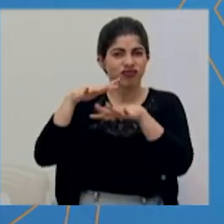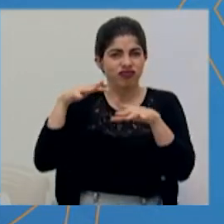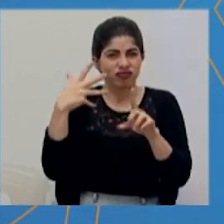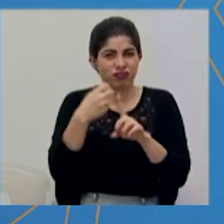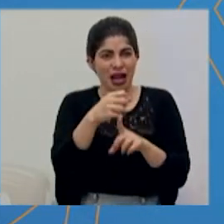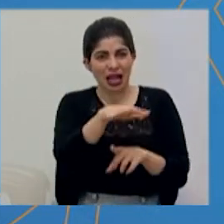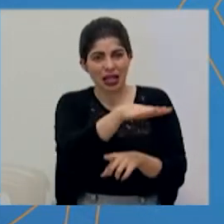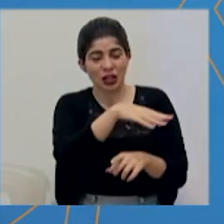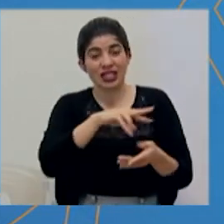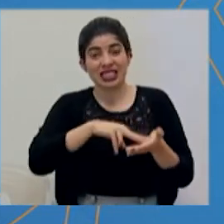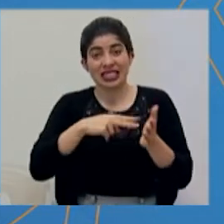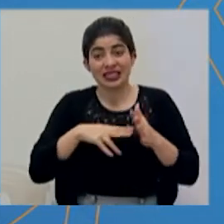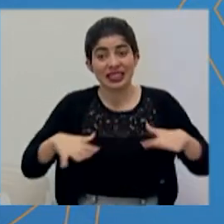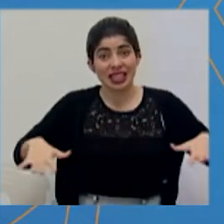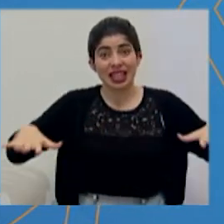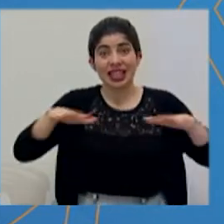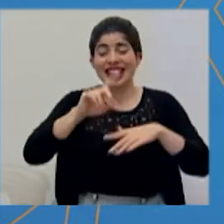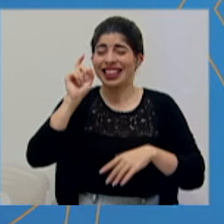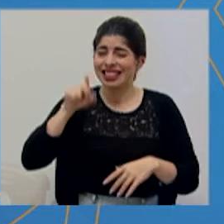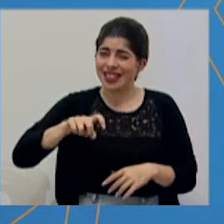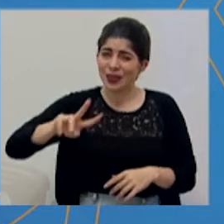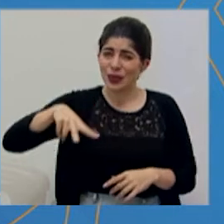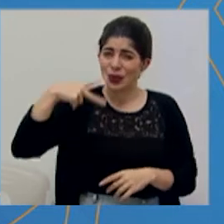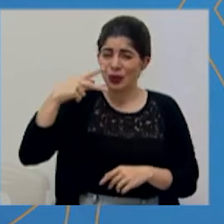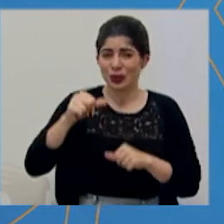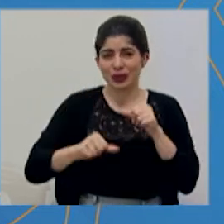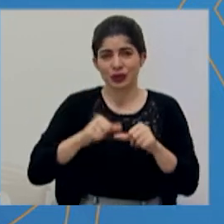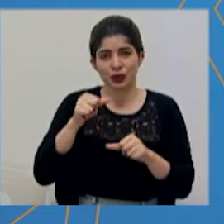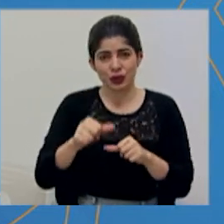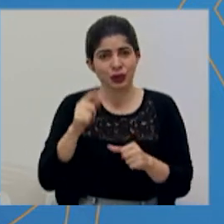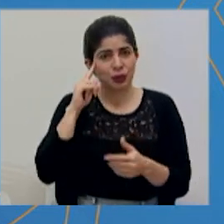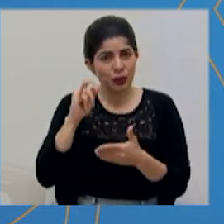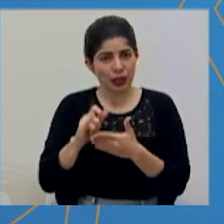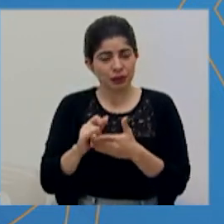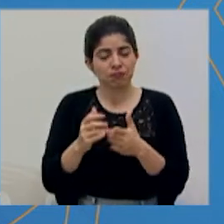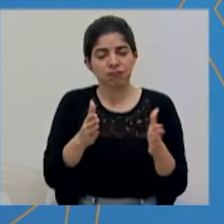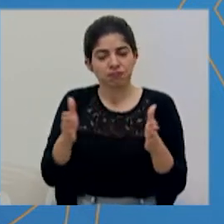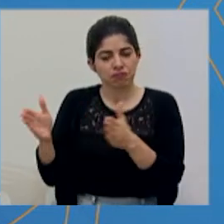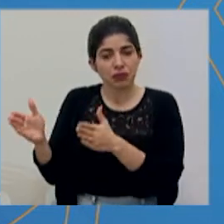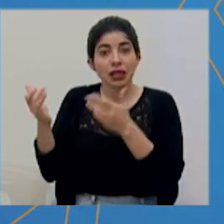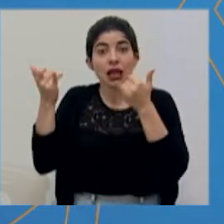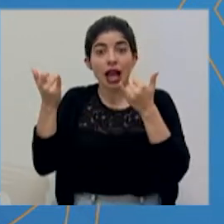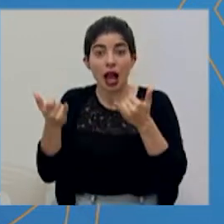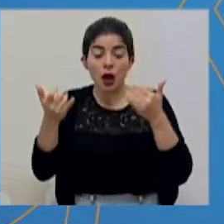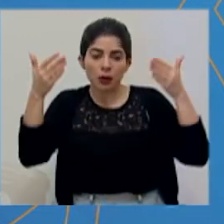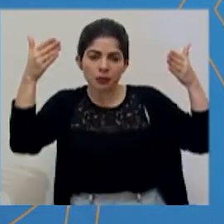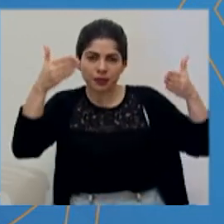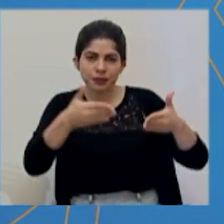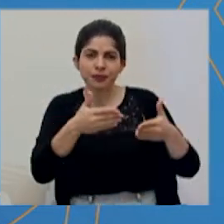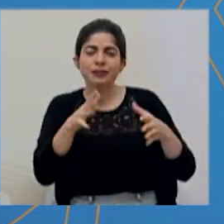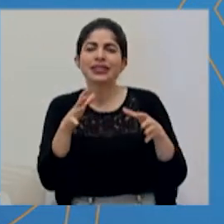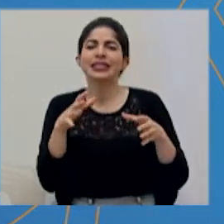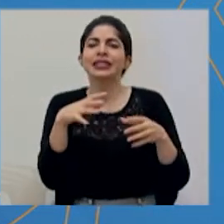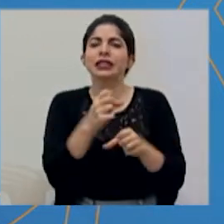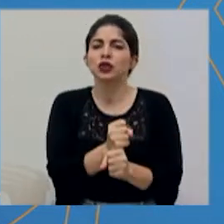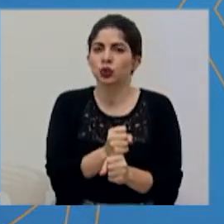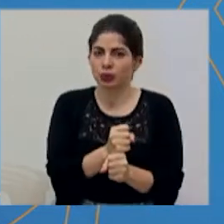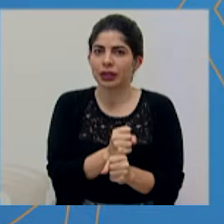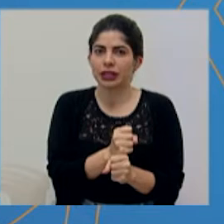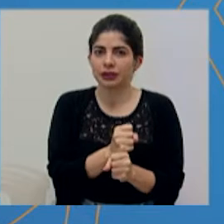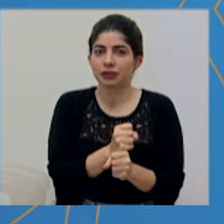redoblemos los esfuerzos en este sentido. Paso inmediatamente a hacer un breve resumen